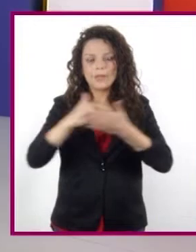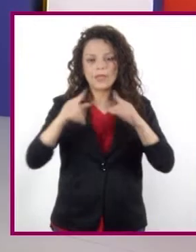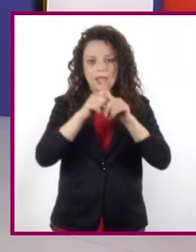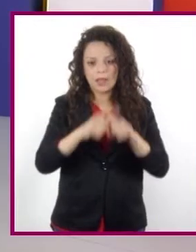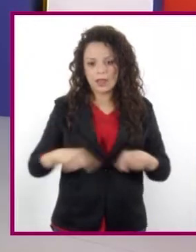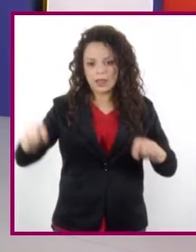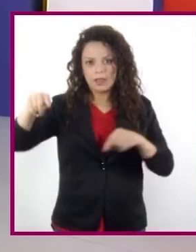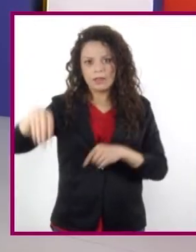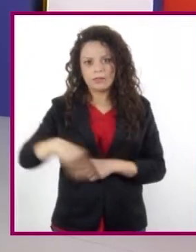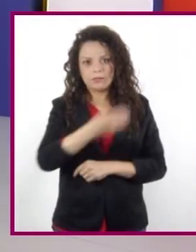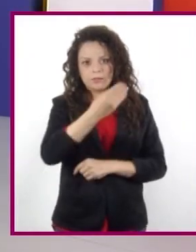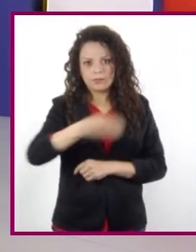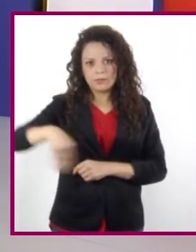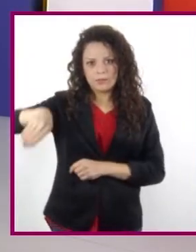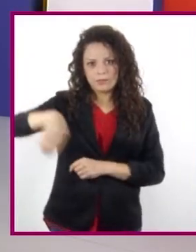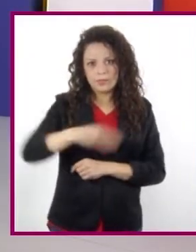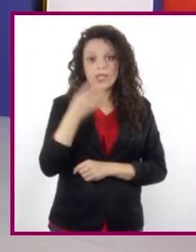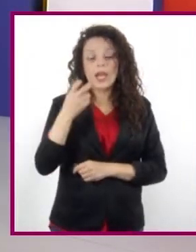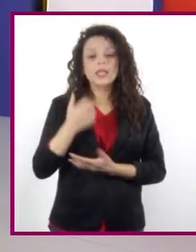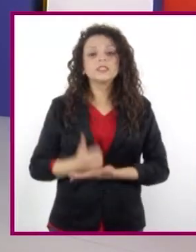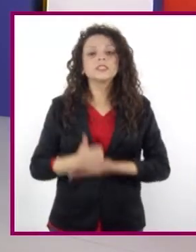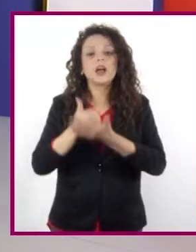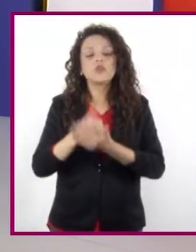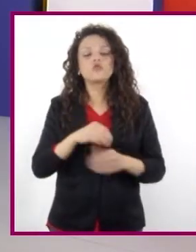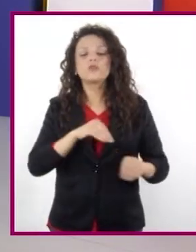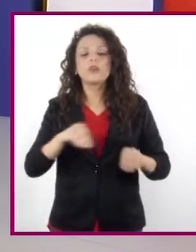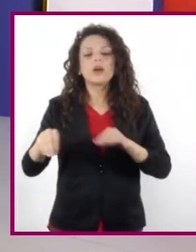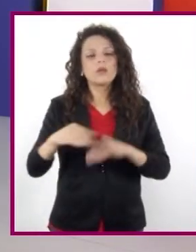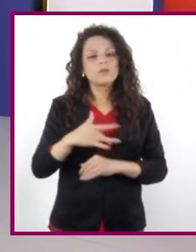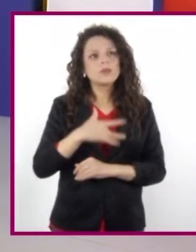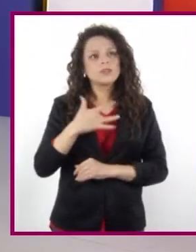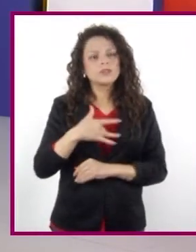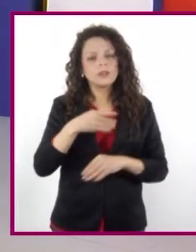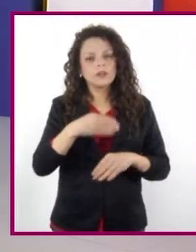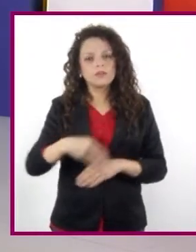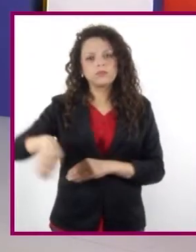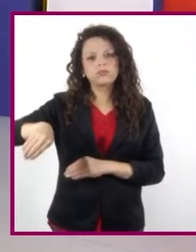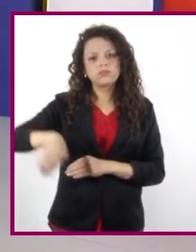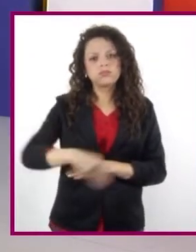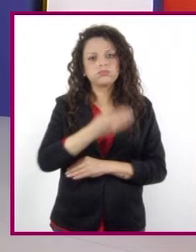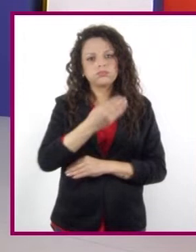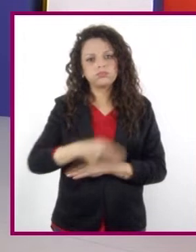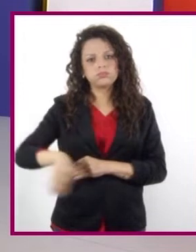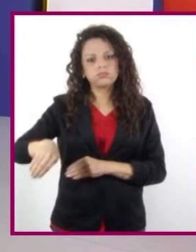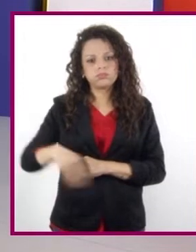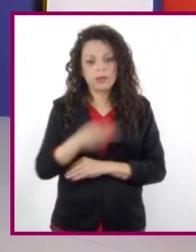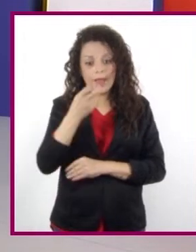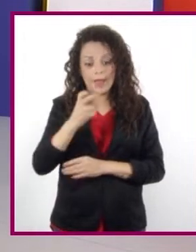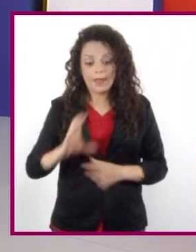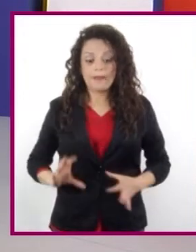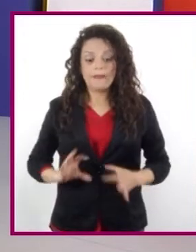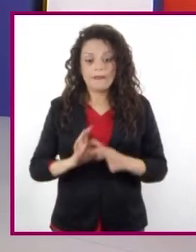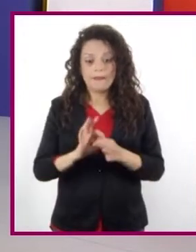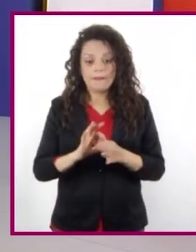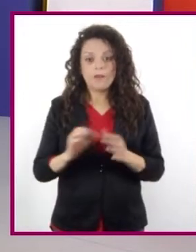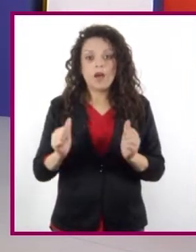ayudar a sentir un movimiento y interactuar de alguna forma con el